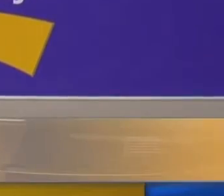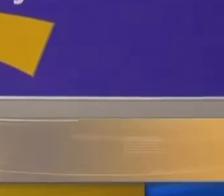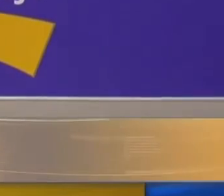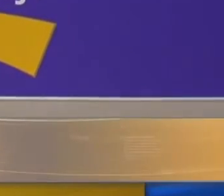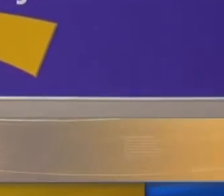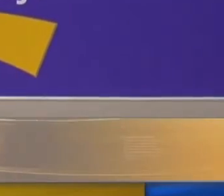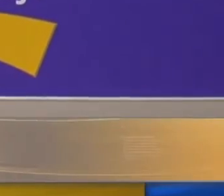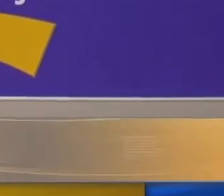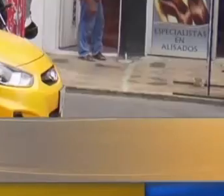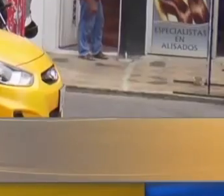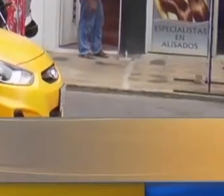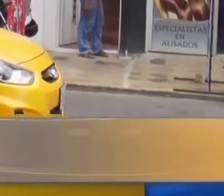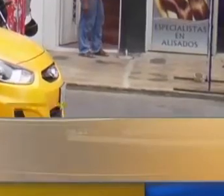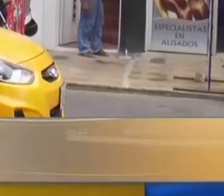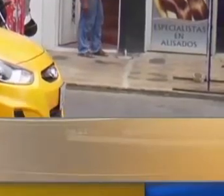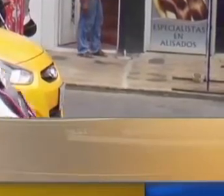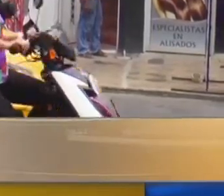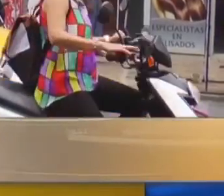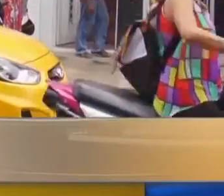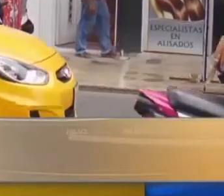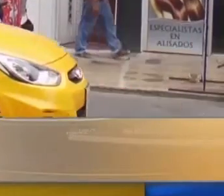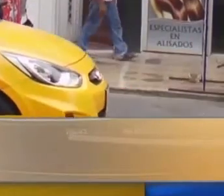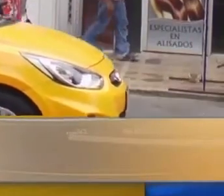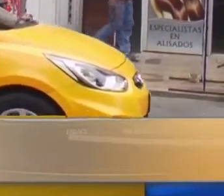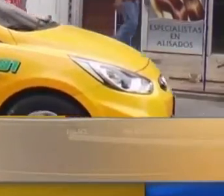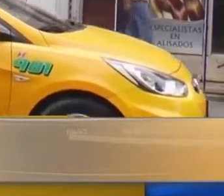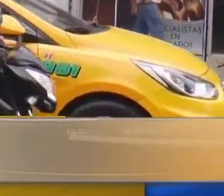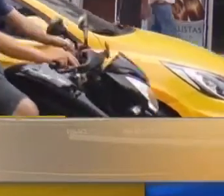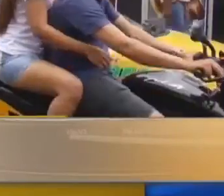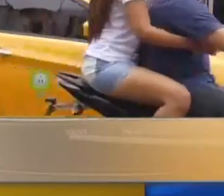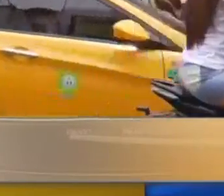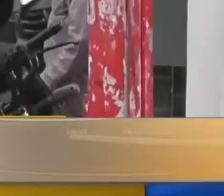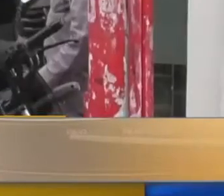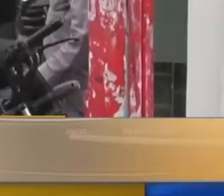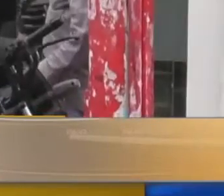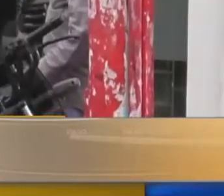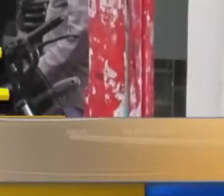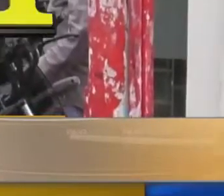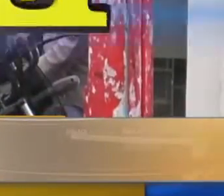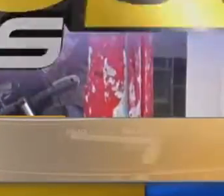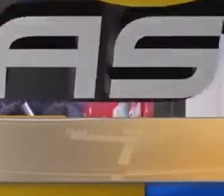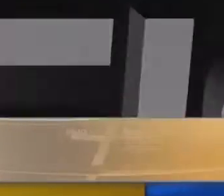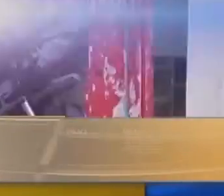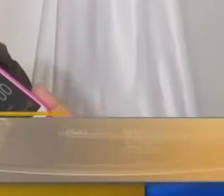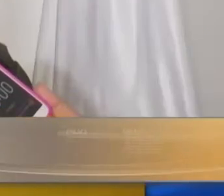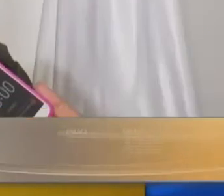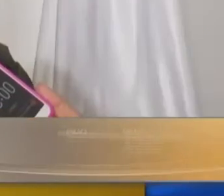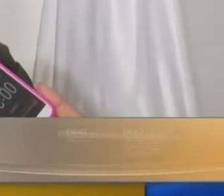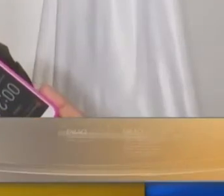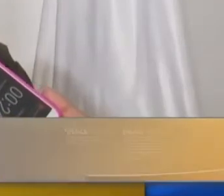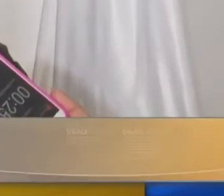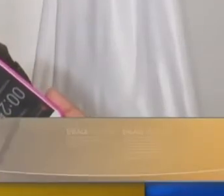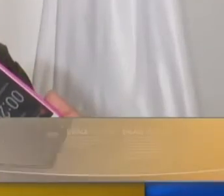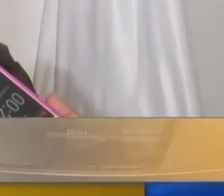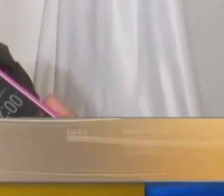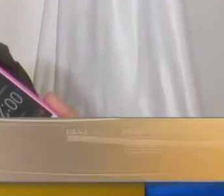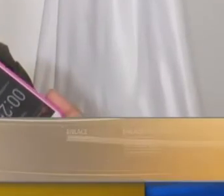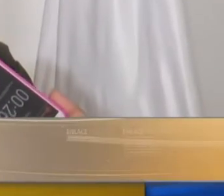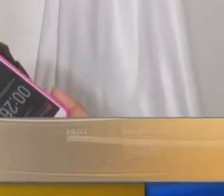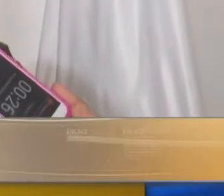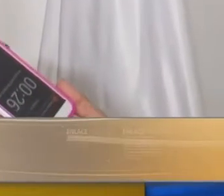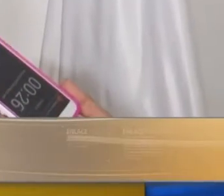Bajo la modalidad de taquillazo fueron hurtados 2.500.000 pesos del banco WW. Autoridades de policía